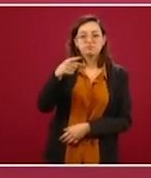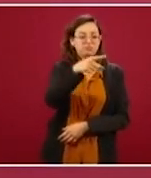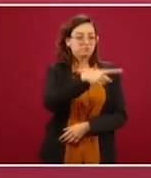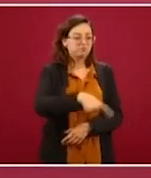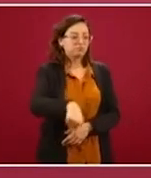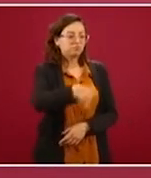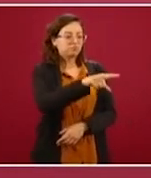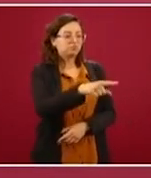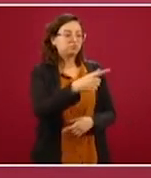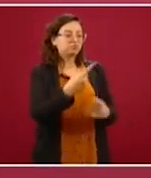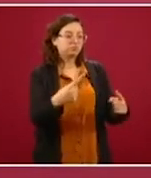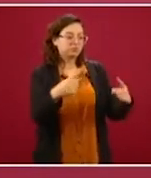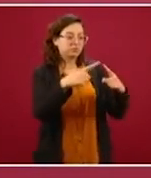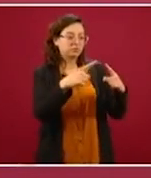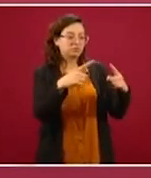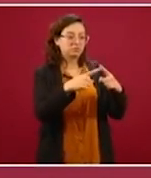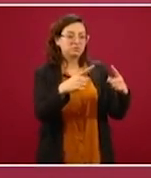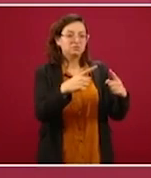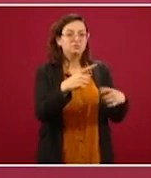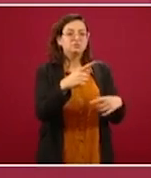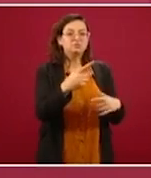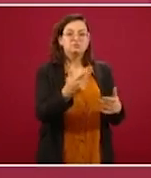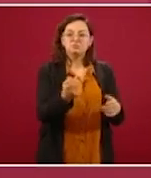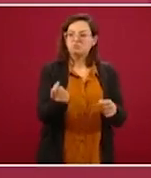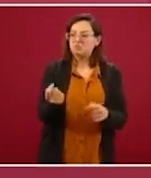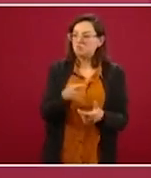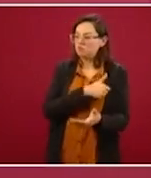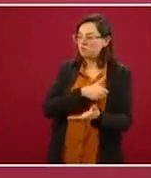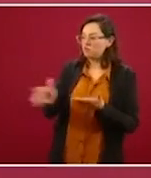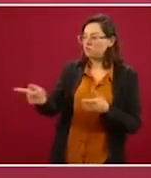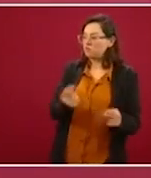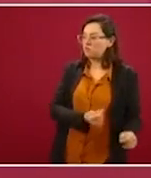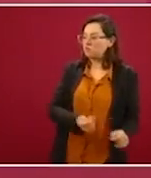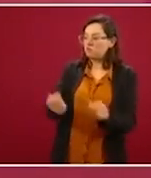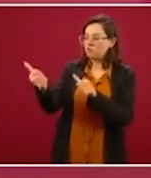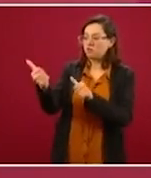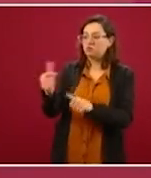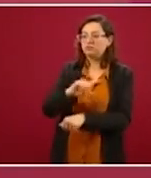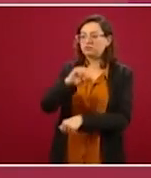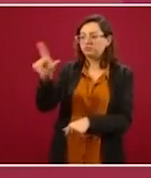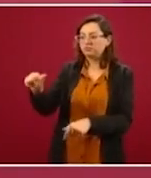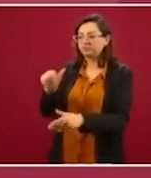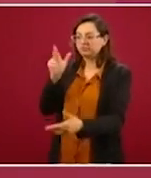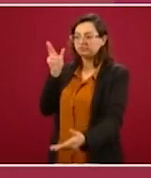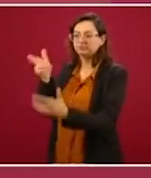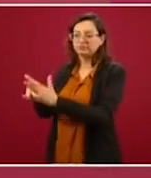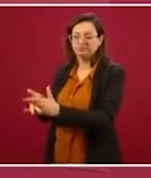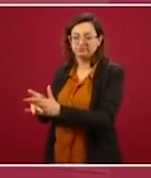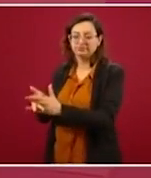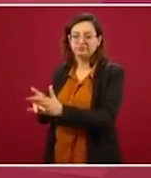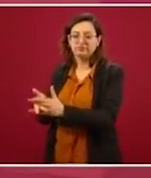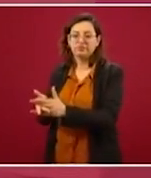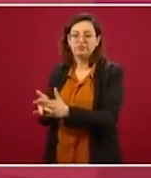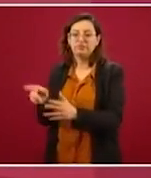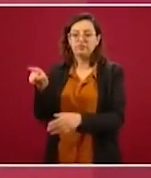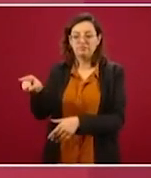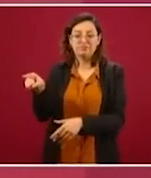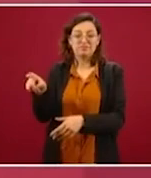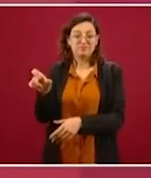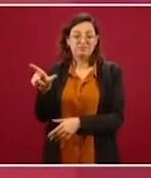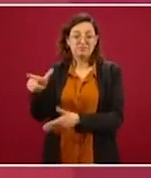lo excomulgaron y luego lo asesinaron. Les